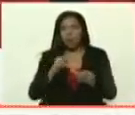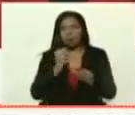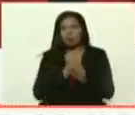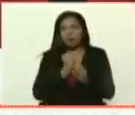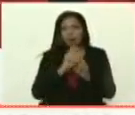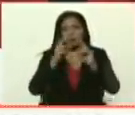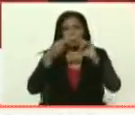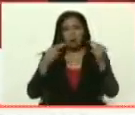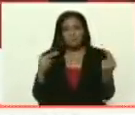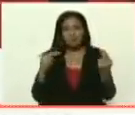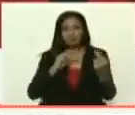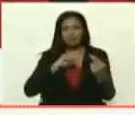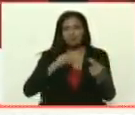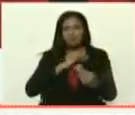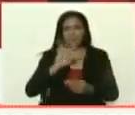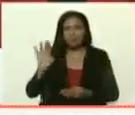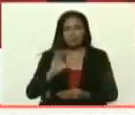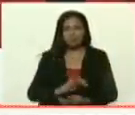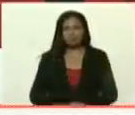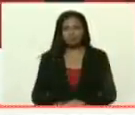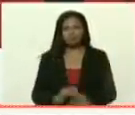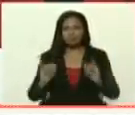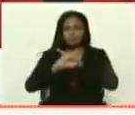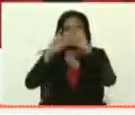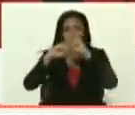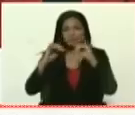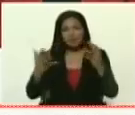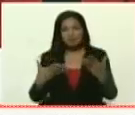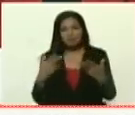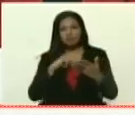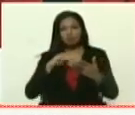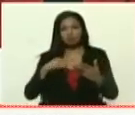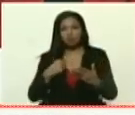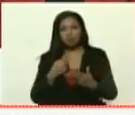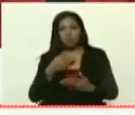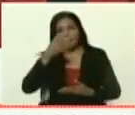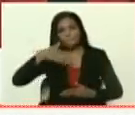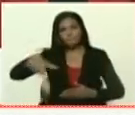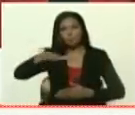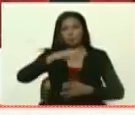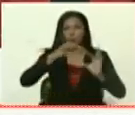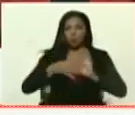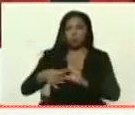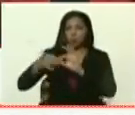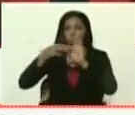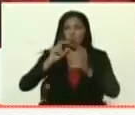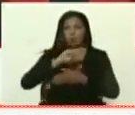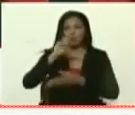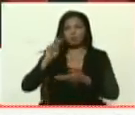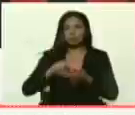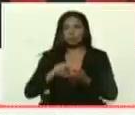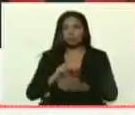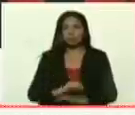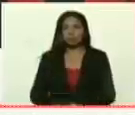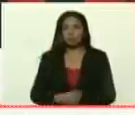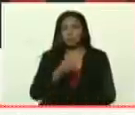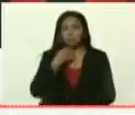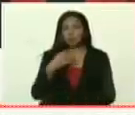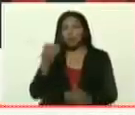la paz de nuestra patria, por la felicidad de nuestro pueblo, por la unión nacional y la